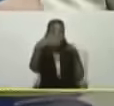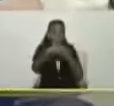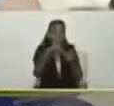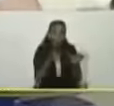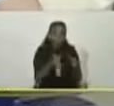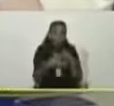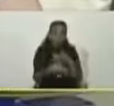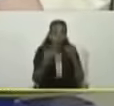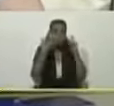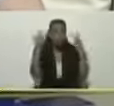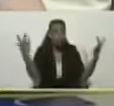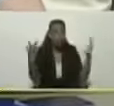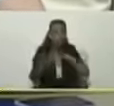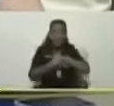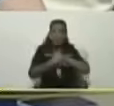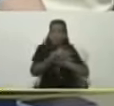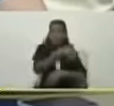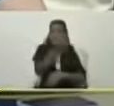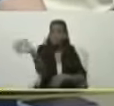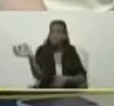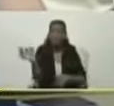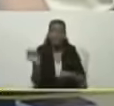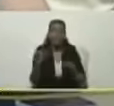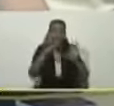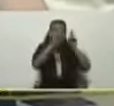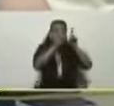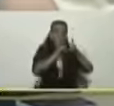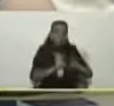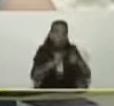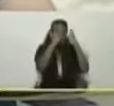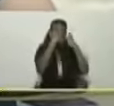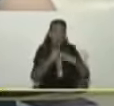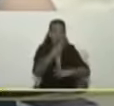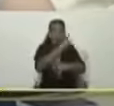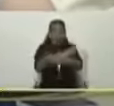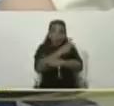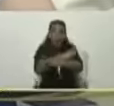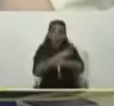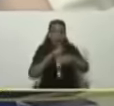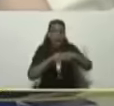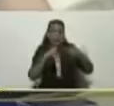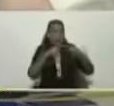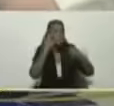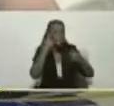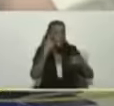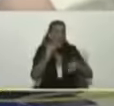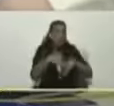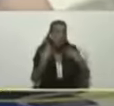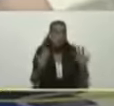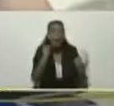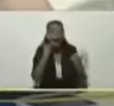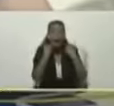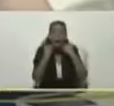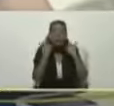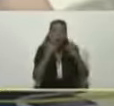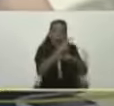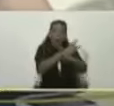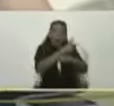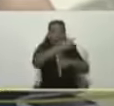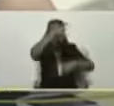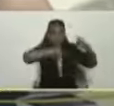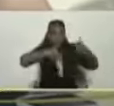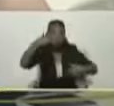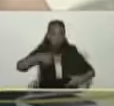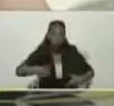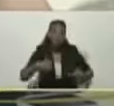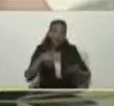realmente impresionantes. Es para los exámenes de densimetría ósea, que permite saber cuál es el estado de los huesos, sobre todo